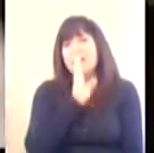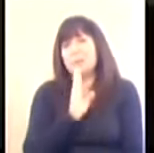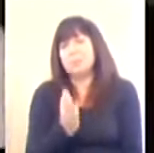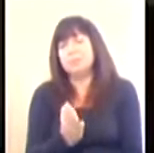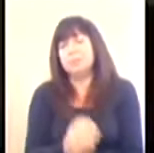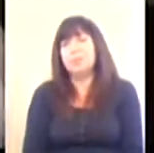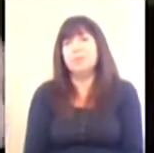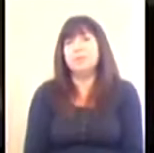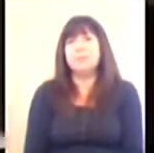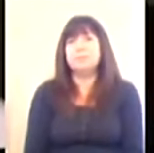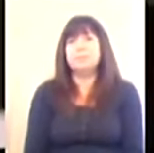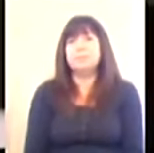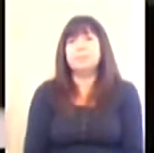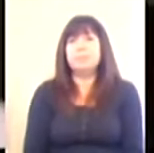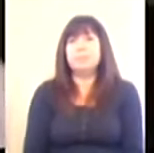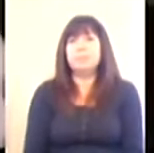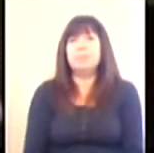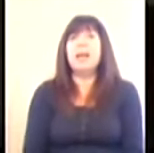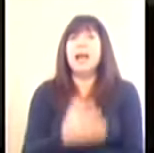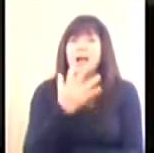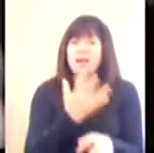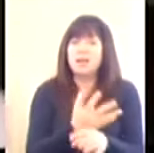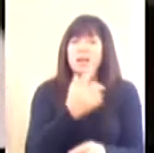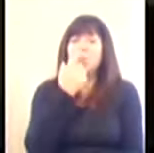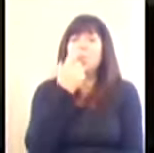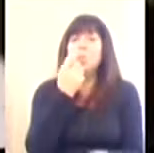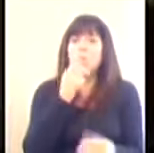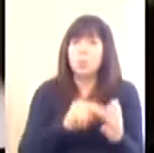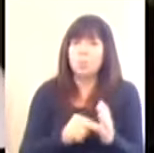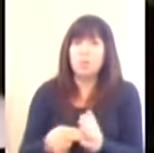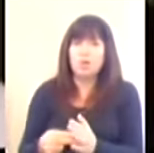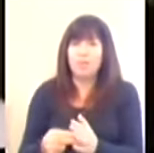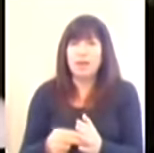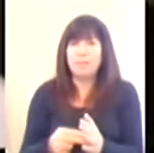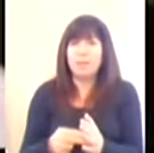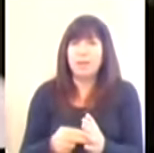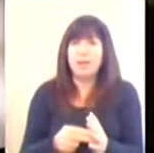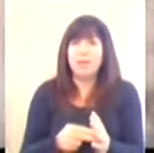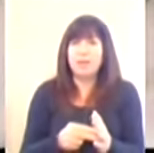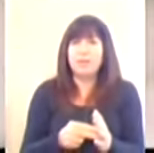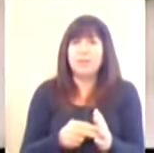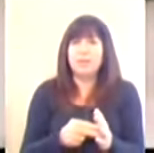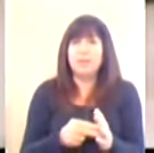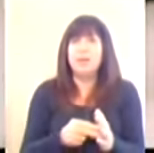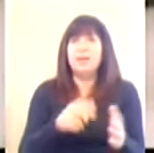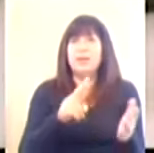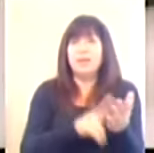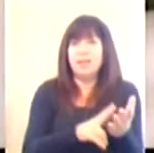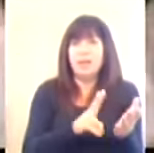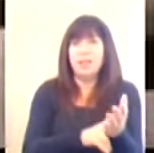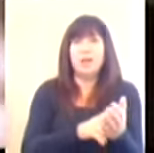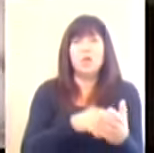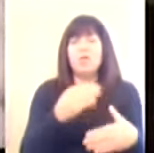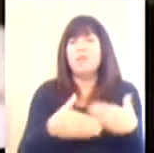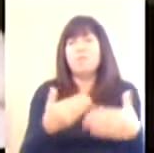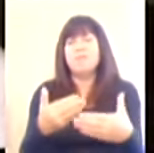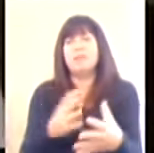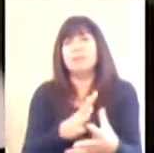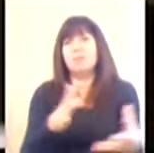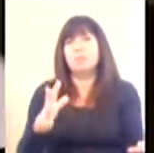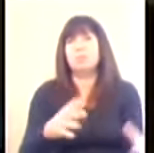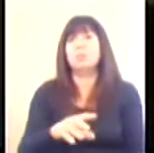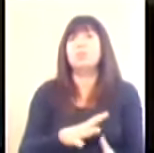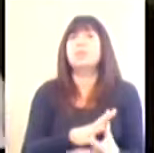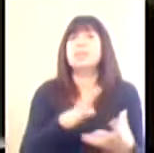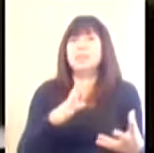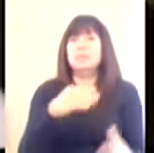sin reconocer de que hay un problema, y sin reconocer que no es carbono neutra, la verdad es que no va a avanzar mucho. Yo creo que eso es lo